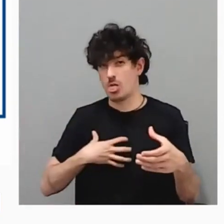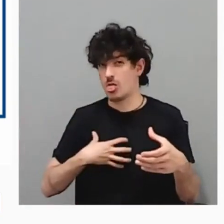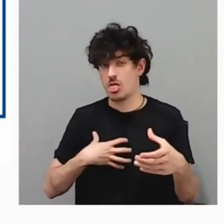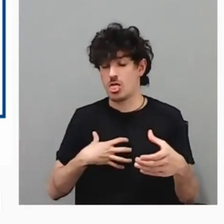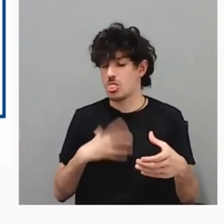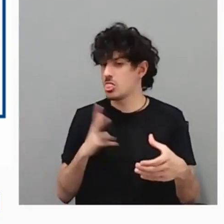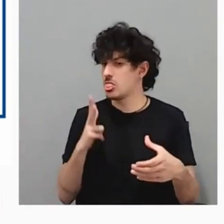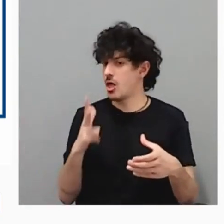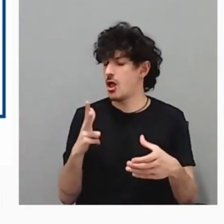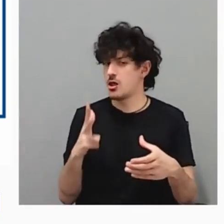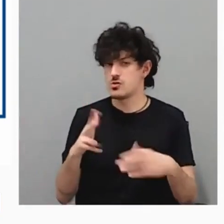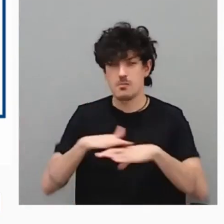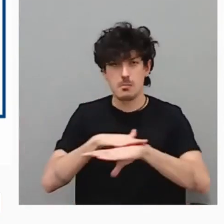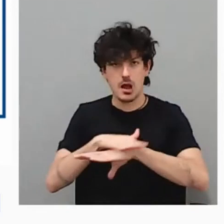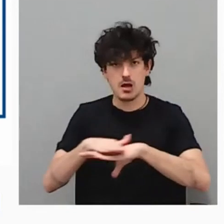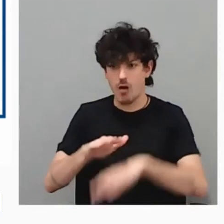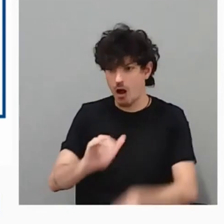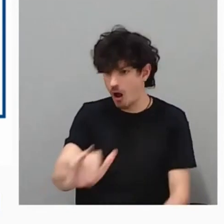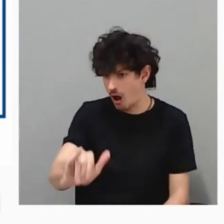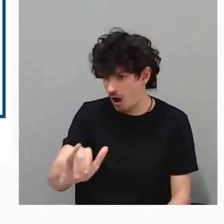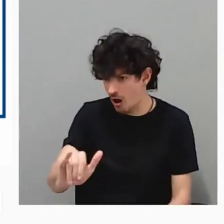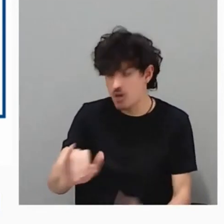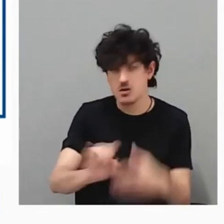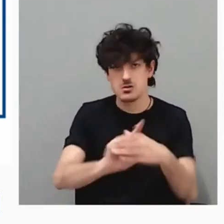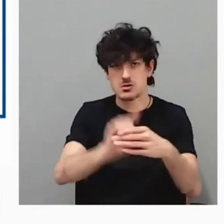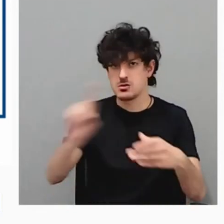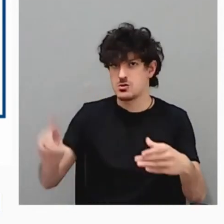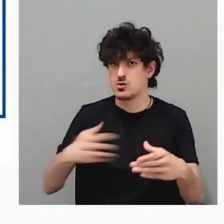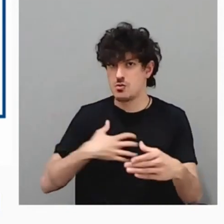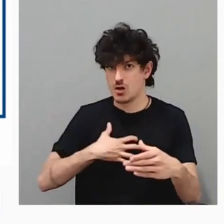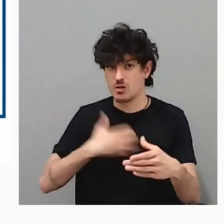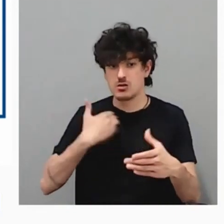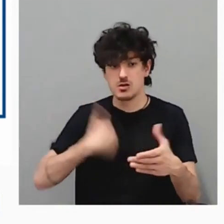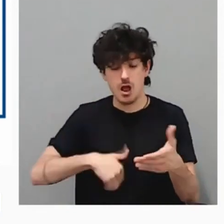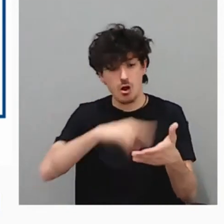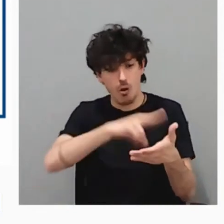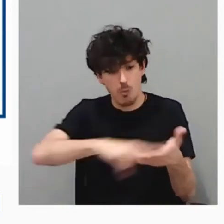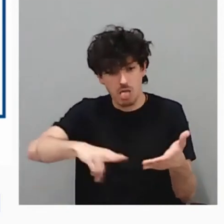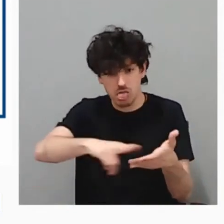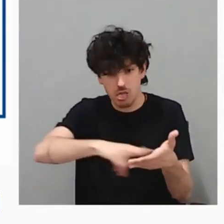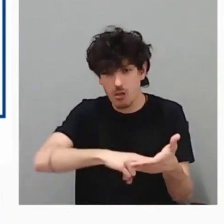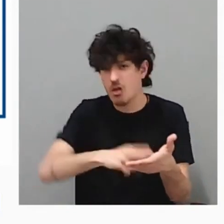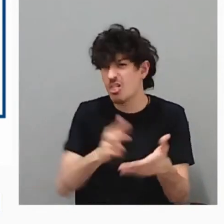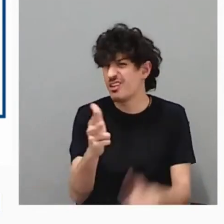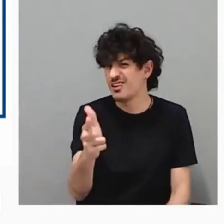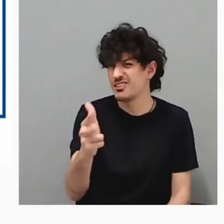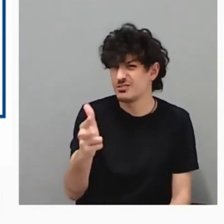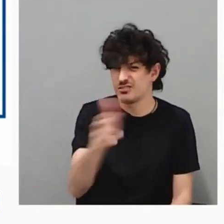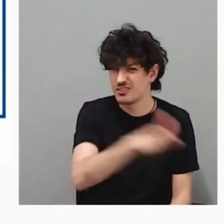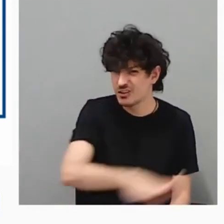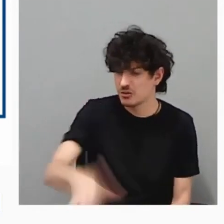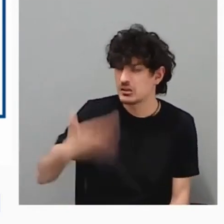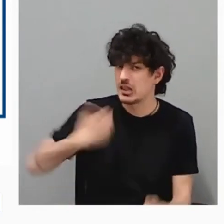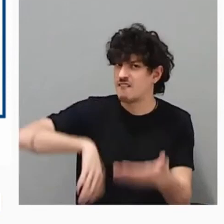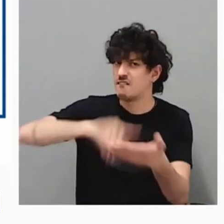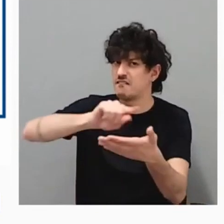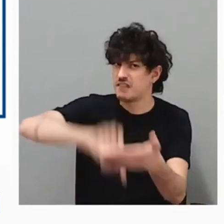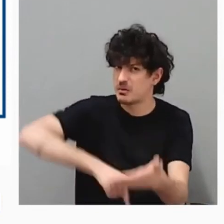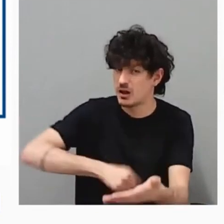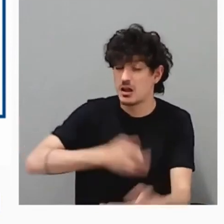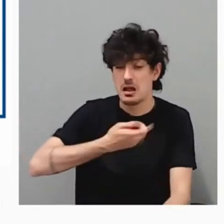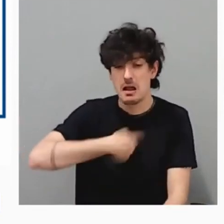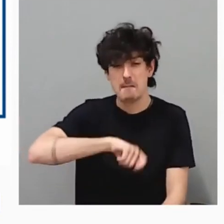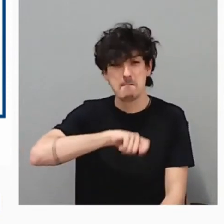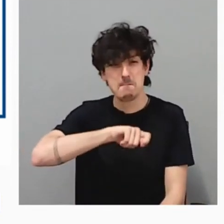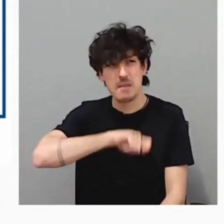fundamentales y que hemos firmado en la Convención de los Derechos del Niño y que nosotros, también en España y en muchísimos